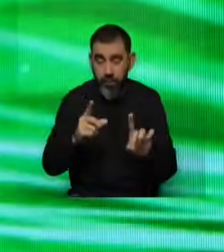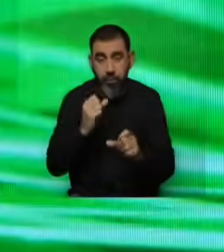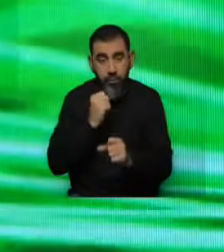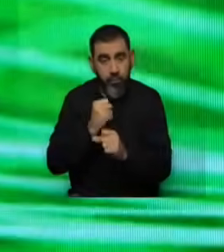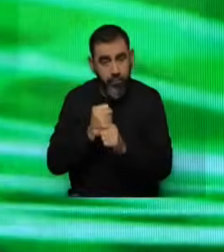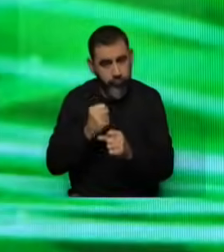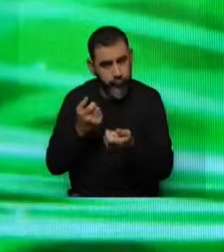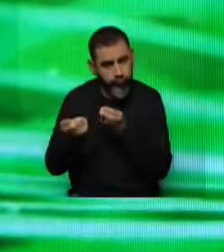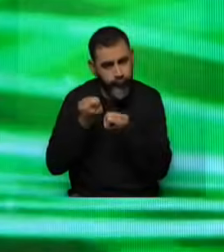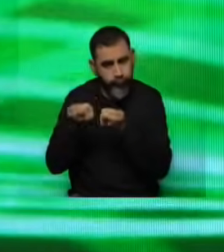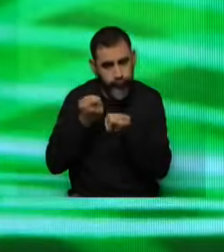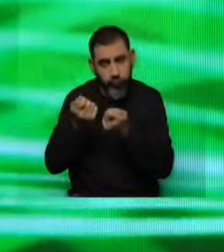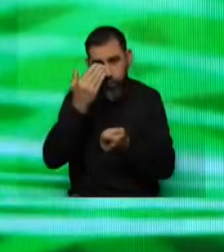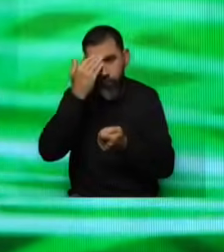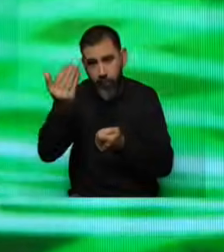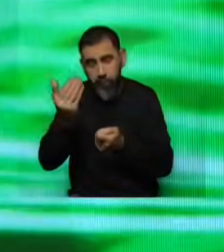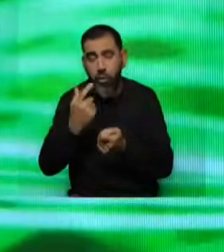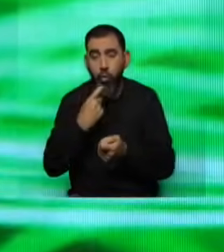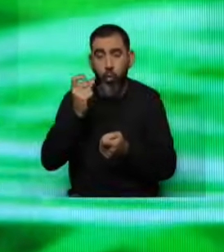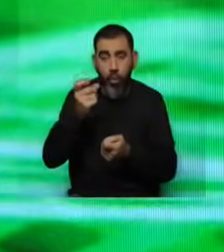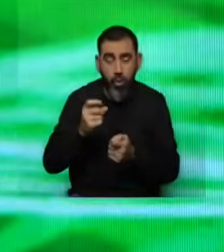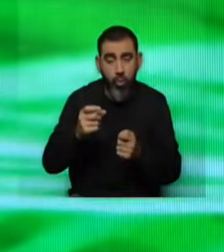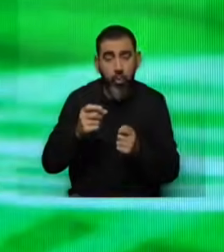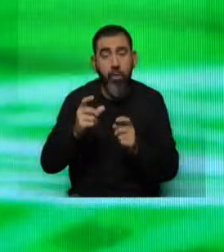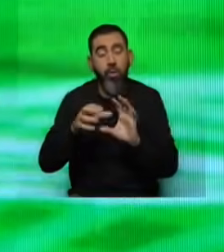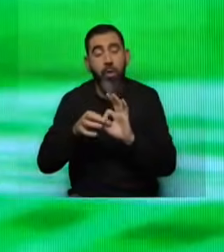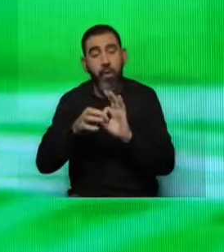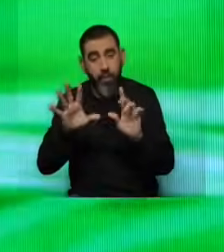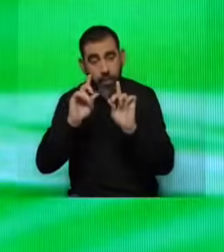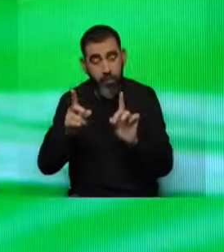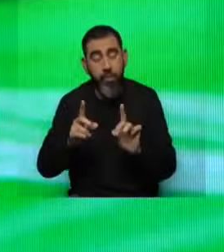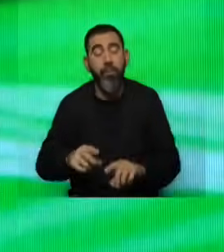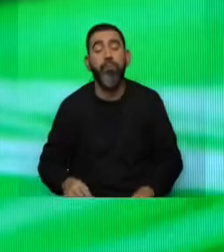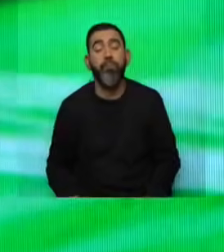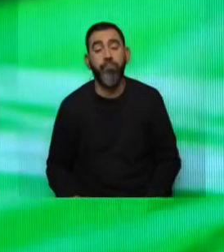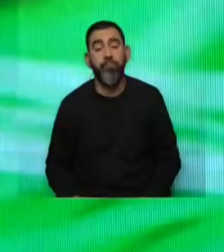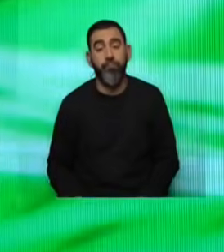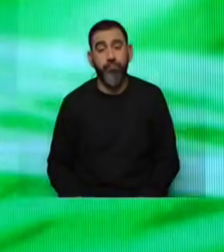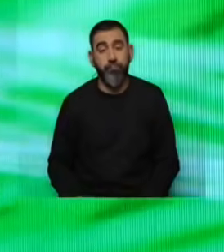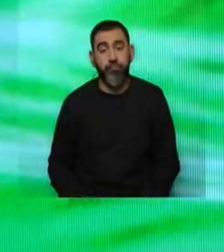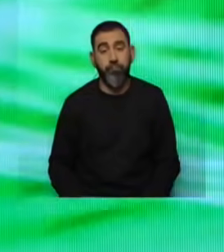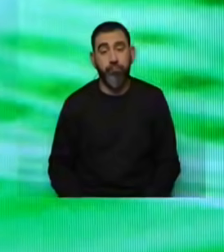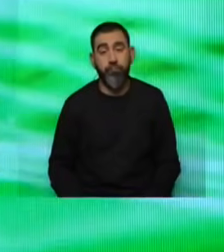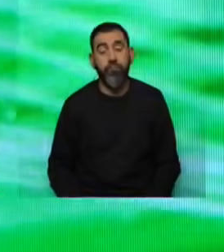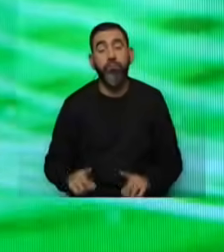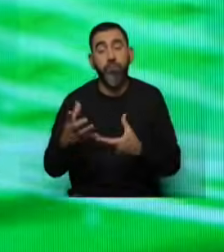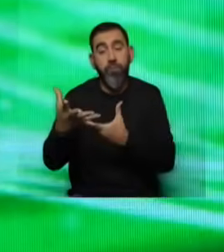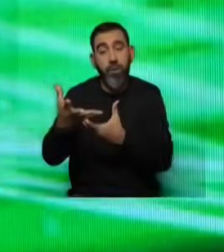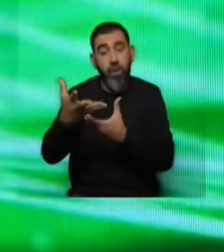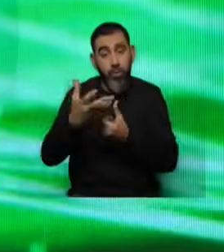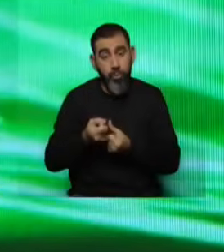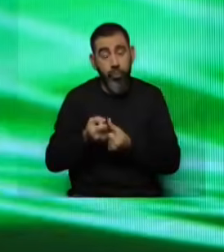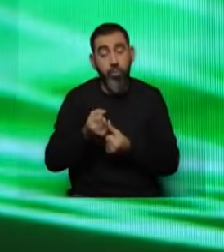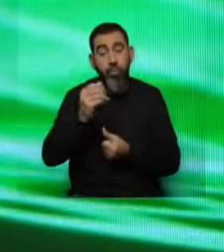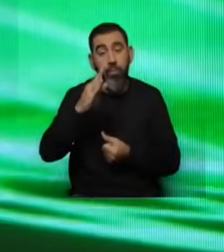arduo de negociación de los frenteamplistas de los los Colorados y Y de Iván posada que representa el partido independiente recogimos el apoyo del